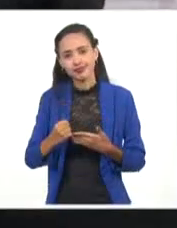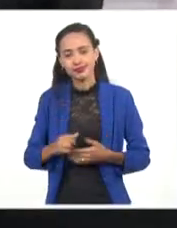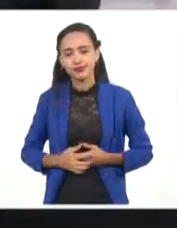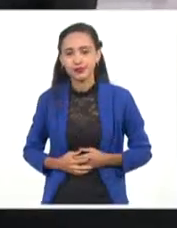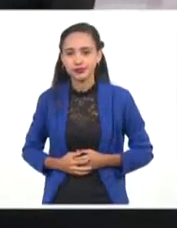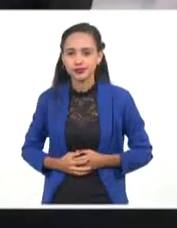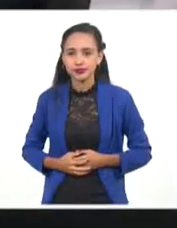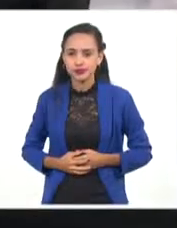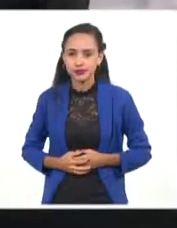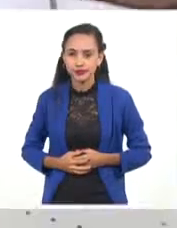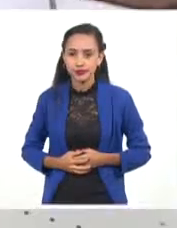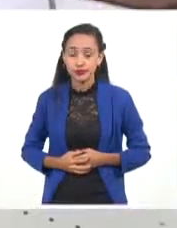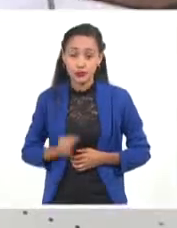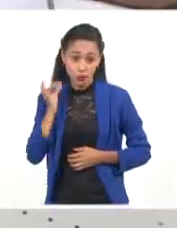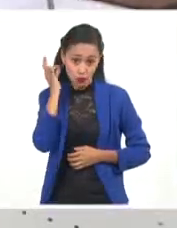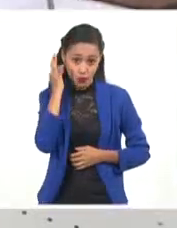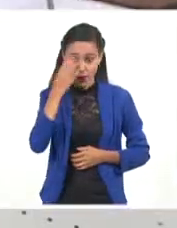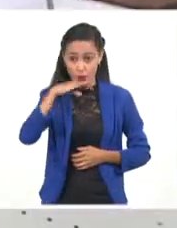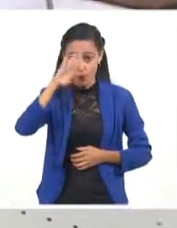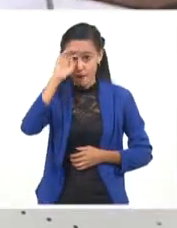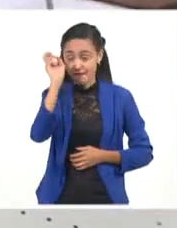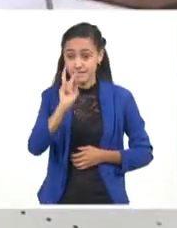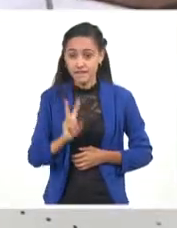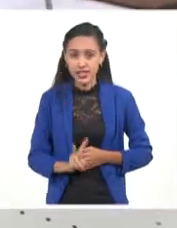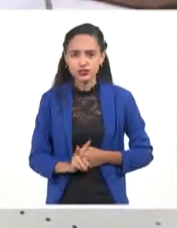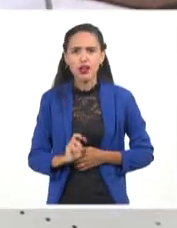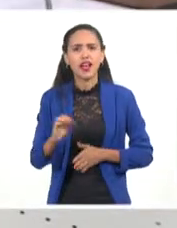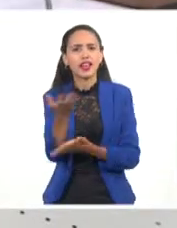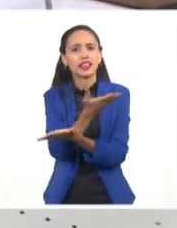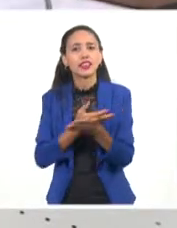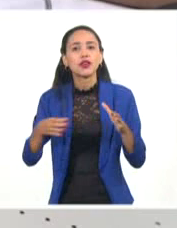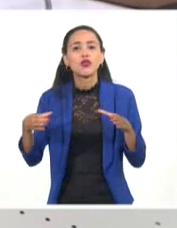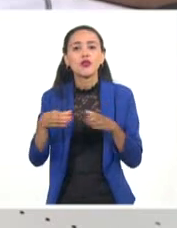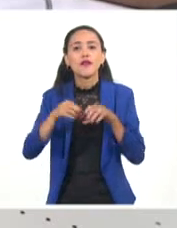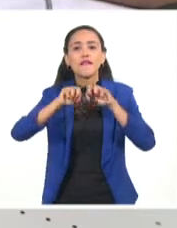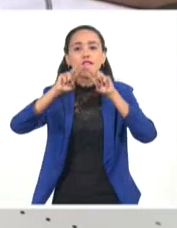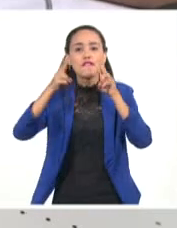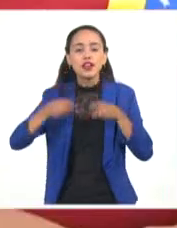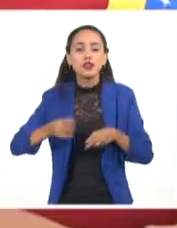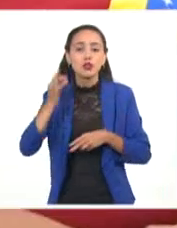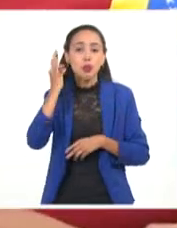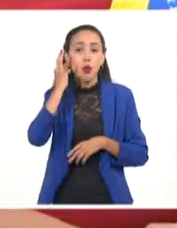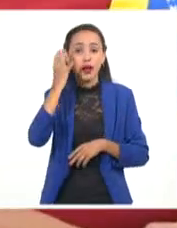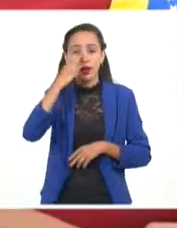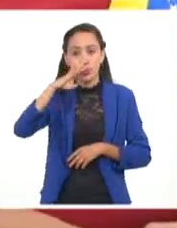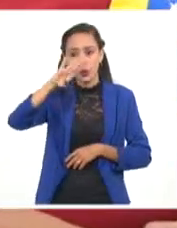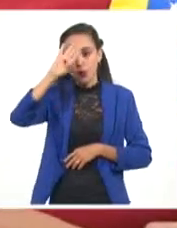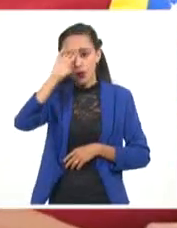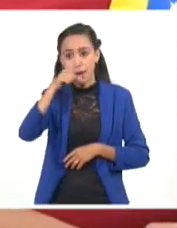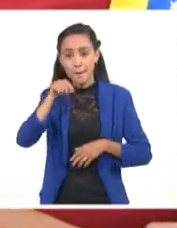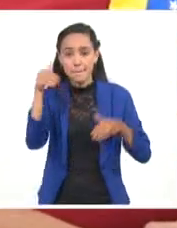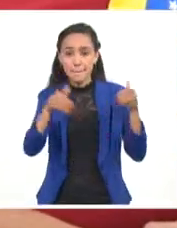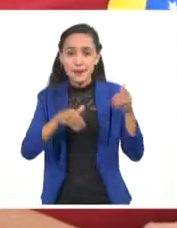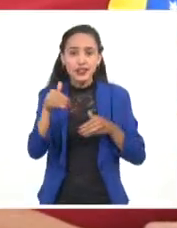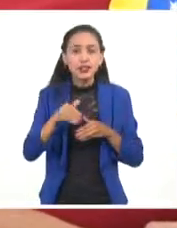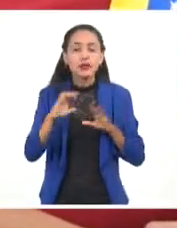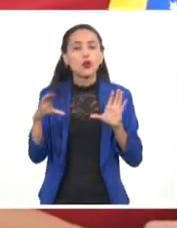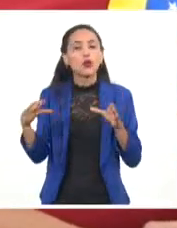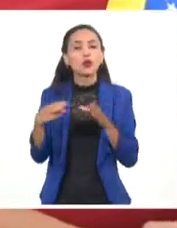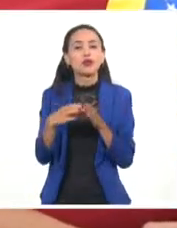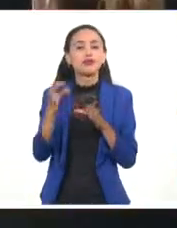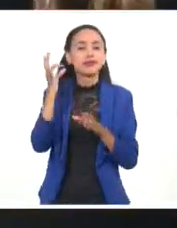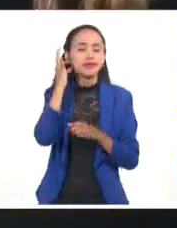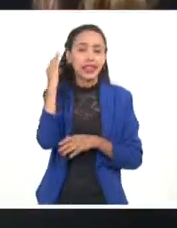Las colaboradoras cubanas en Venezuela intercambiaron con una delegación de la Federación de Mujeres Cubanas que participa como parte de la Brigada